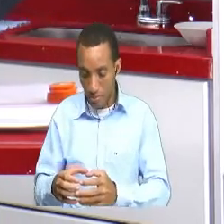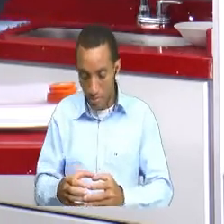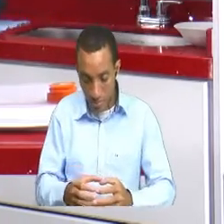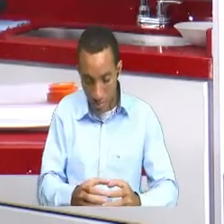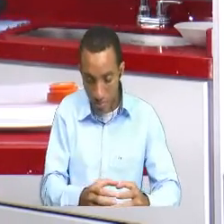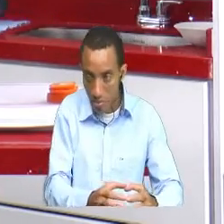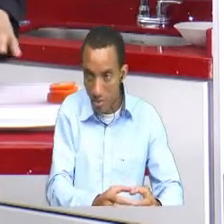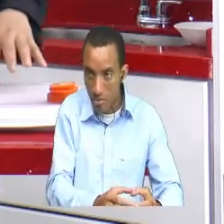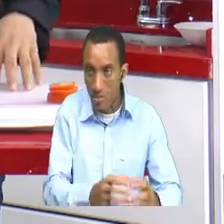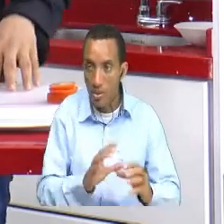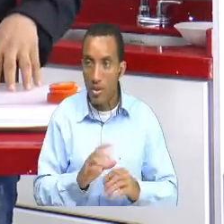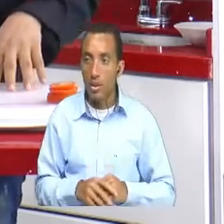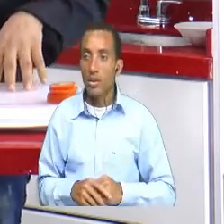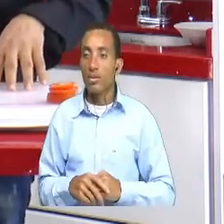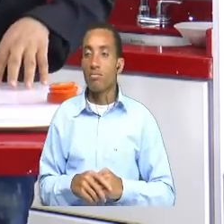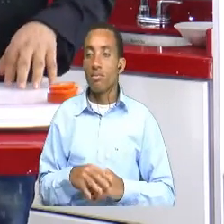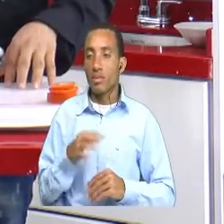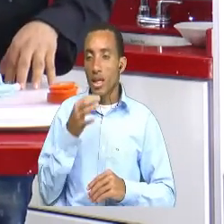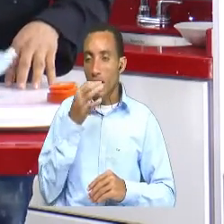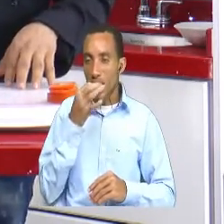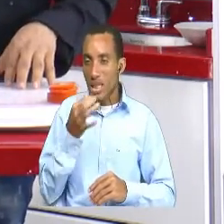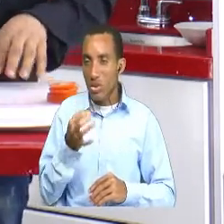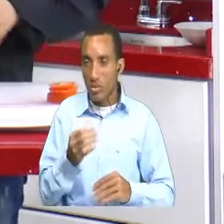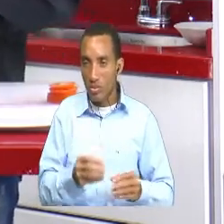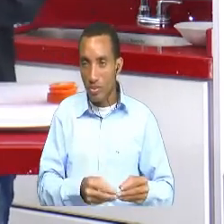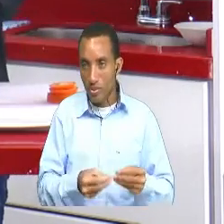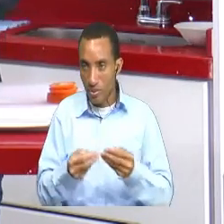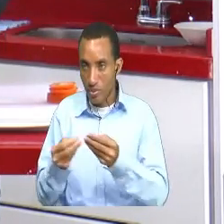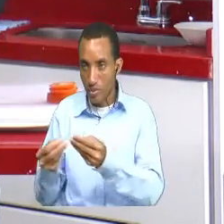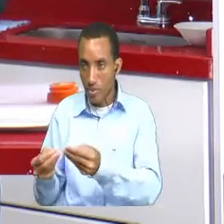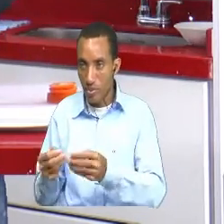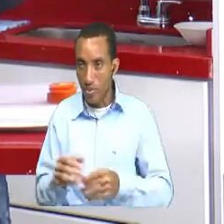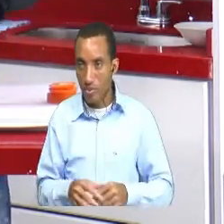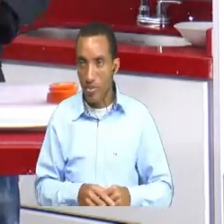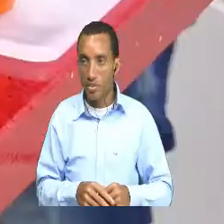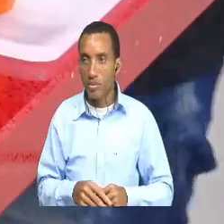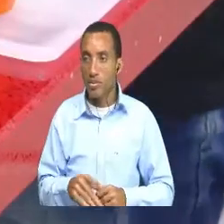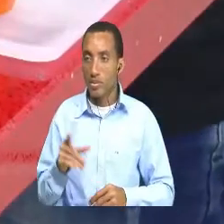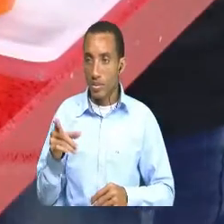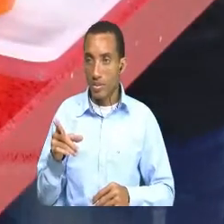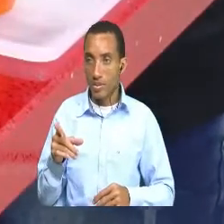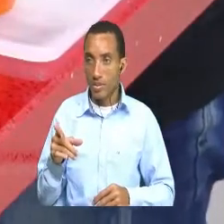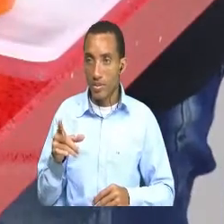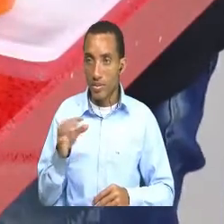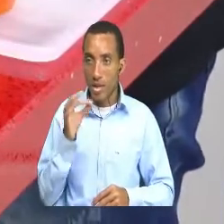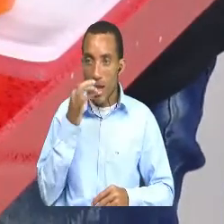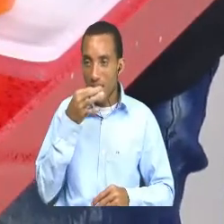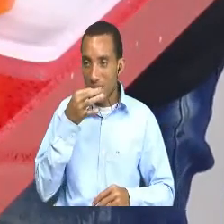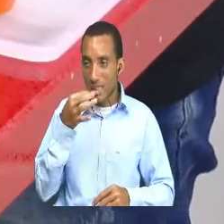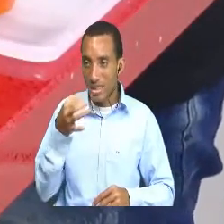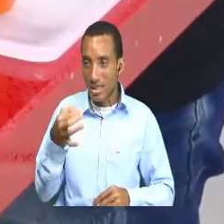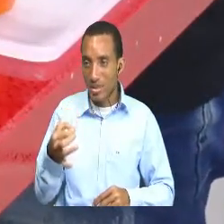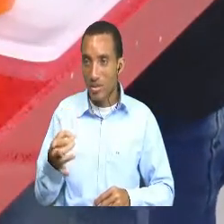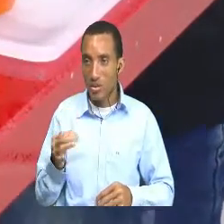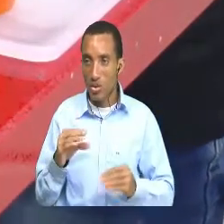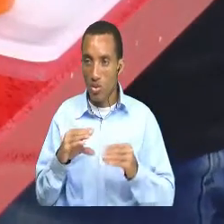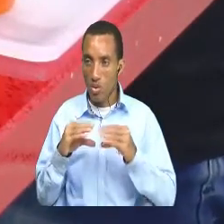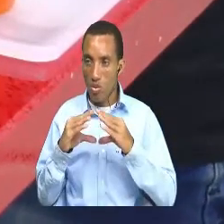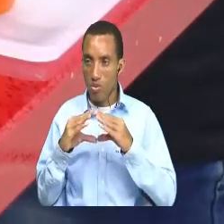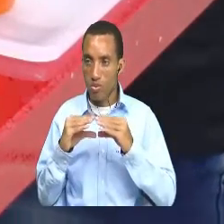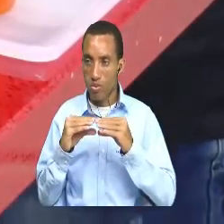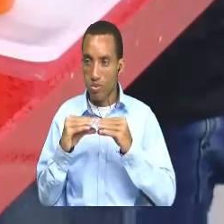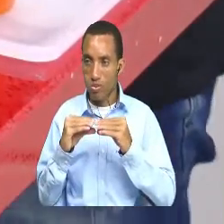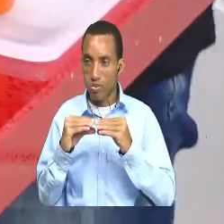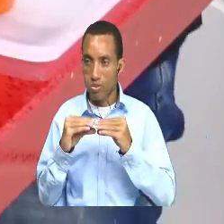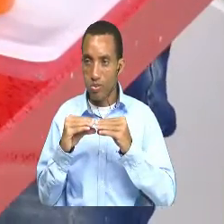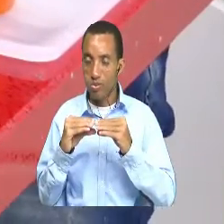rodaja de queso rococó bueno tenemos una roja de queso como pueden ver un poco bressi está esa es la idea